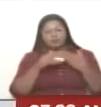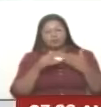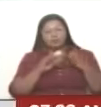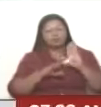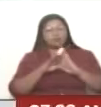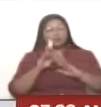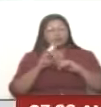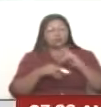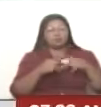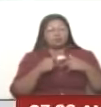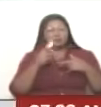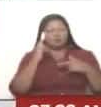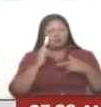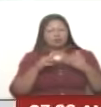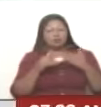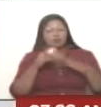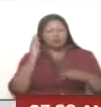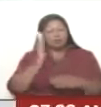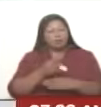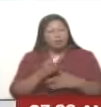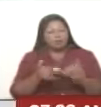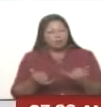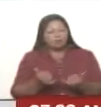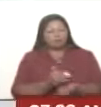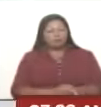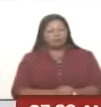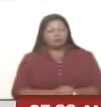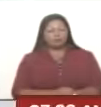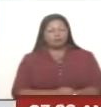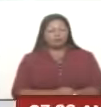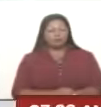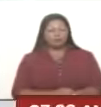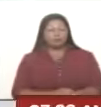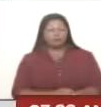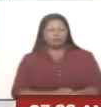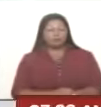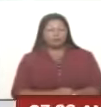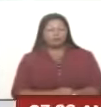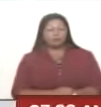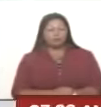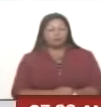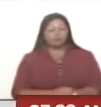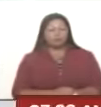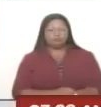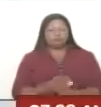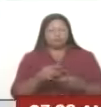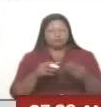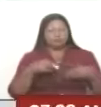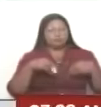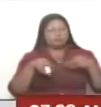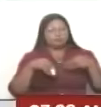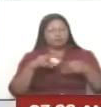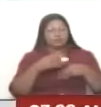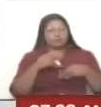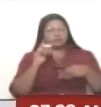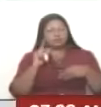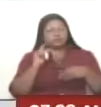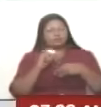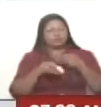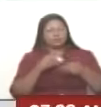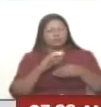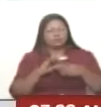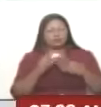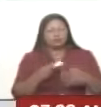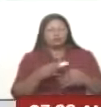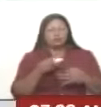revolución bolivariana los han obligado a ellos a ese escenario de flexibilizar sanciones, porque también les